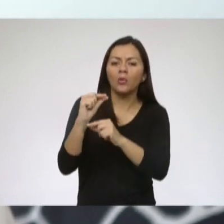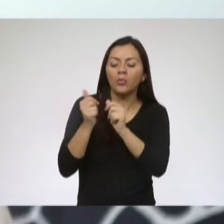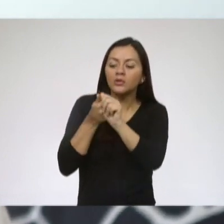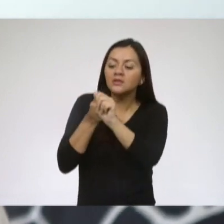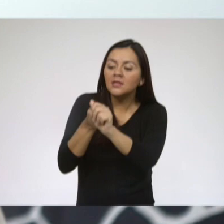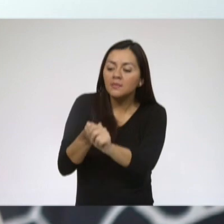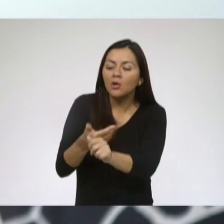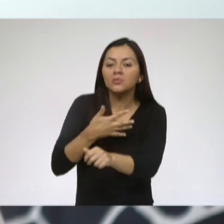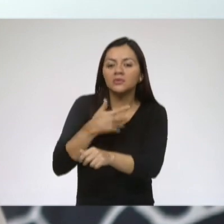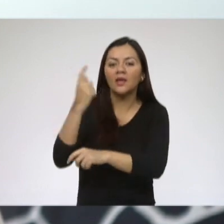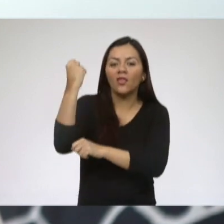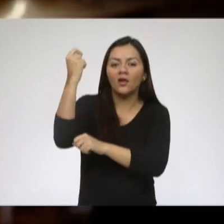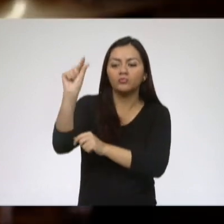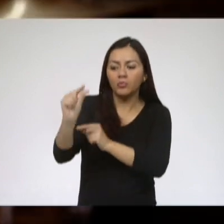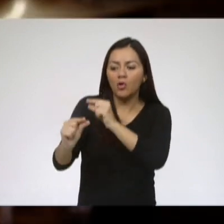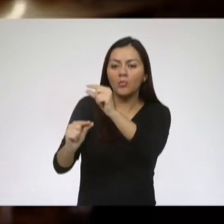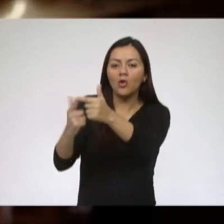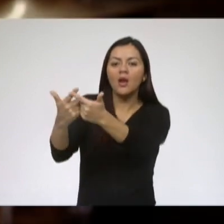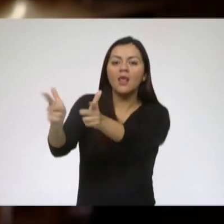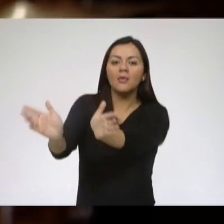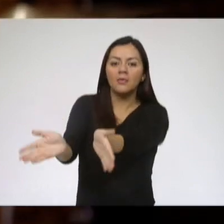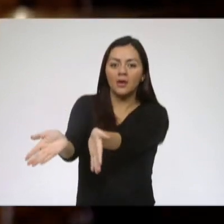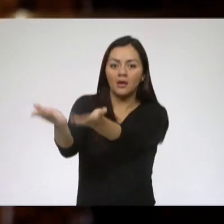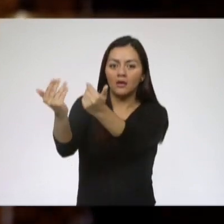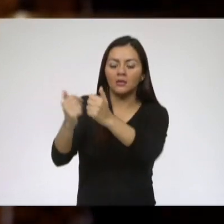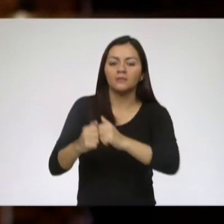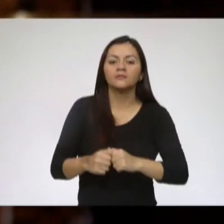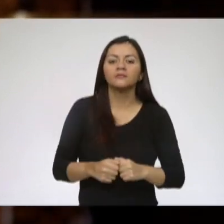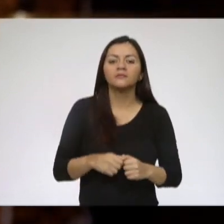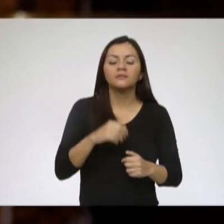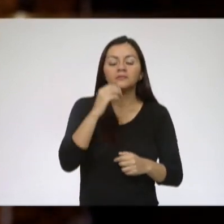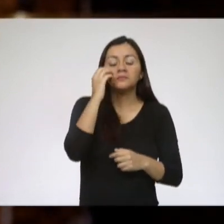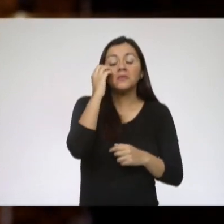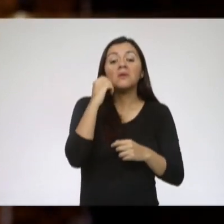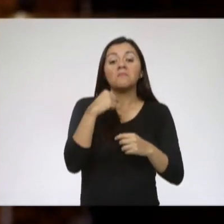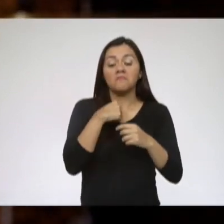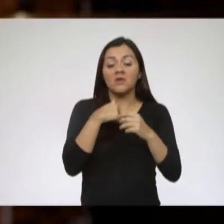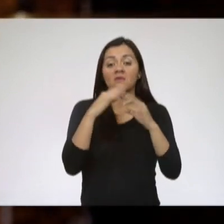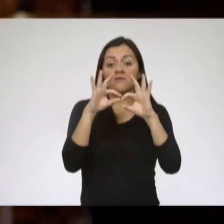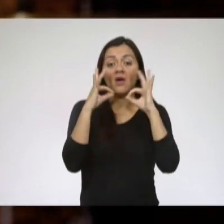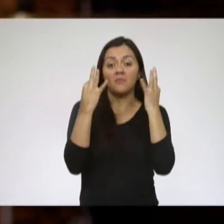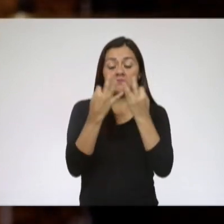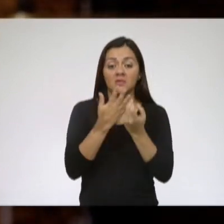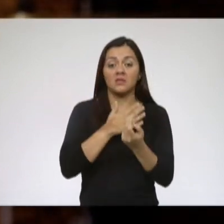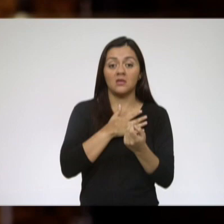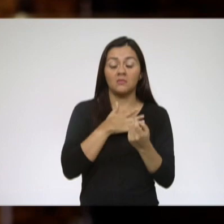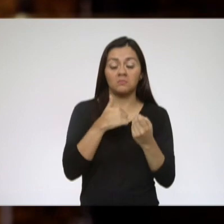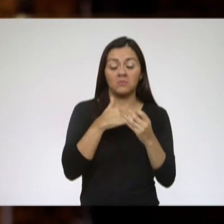ese derecho a la libertad que tienen los jóvenes. Pues en mi familia ha sido por suerte,